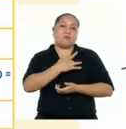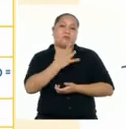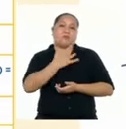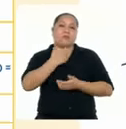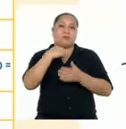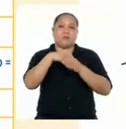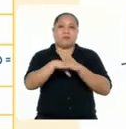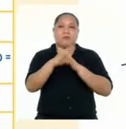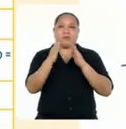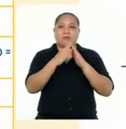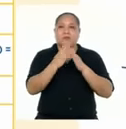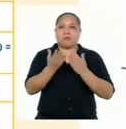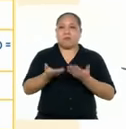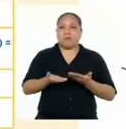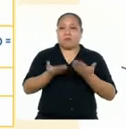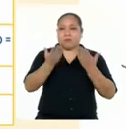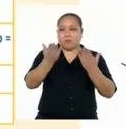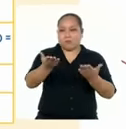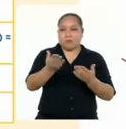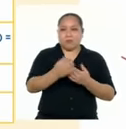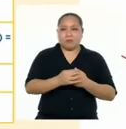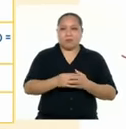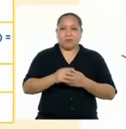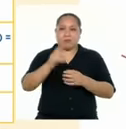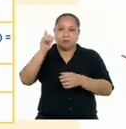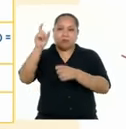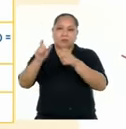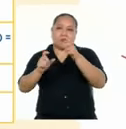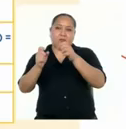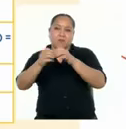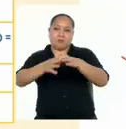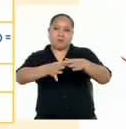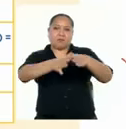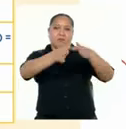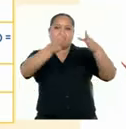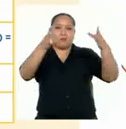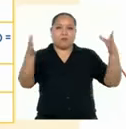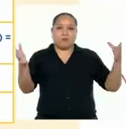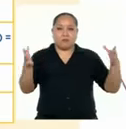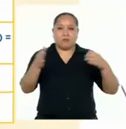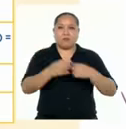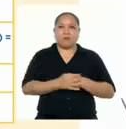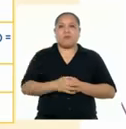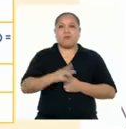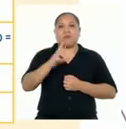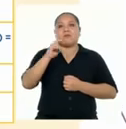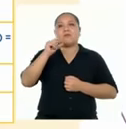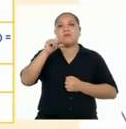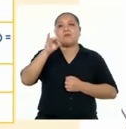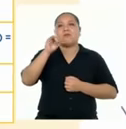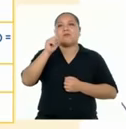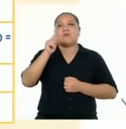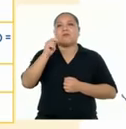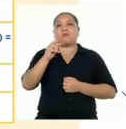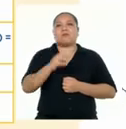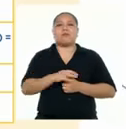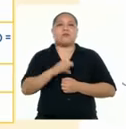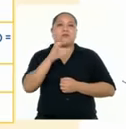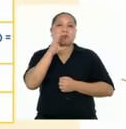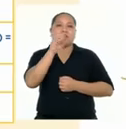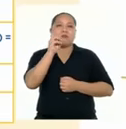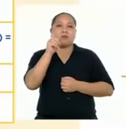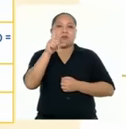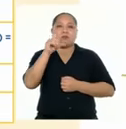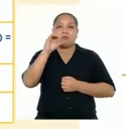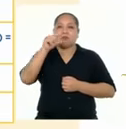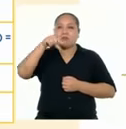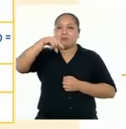casa. Si vas a dirigirte a un público tan amplio, tu registro debe ser coloquial.